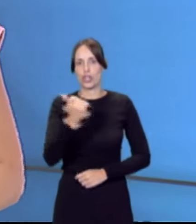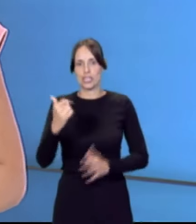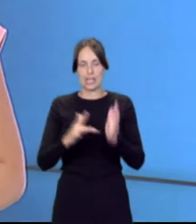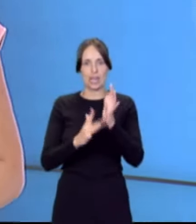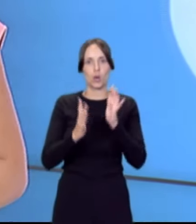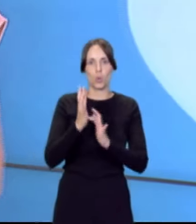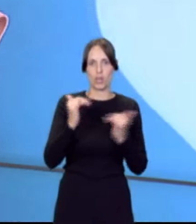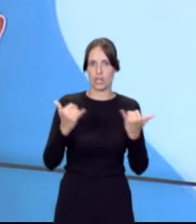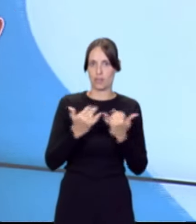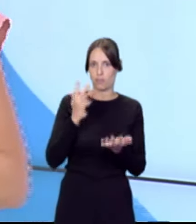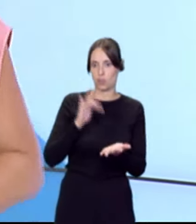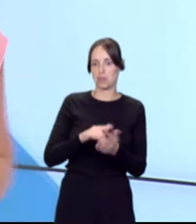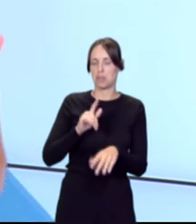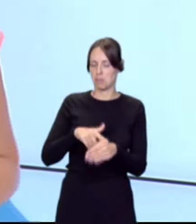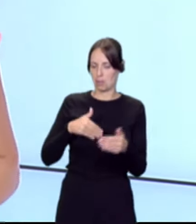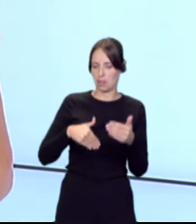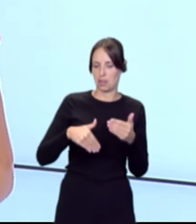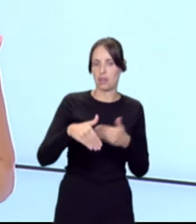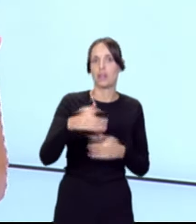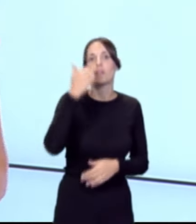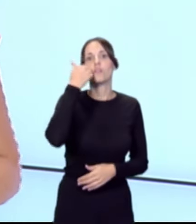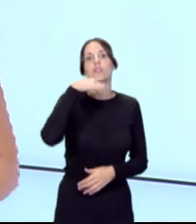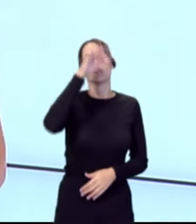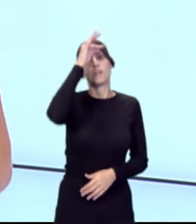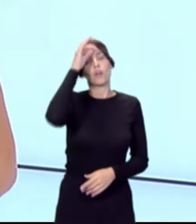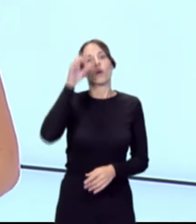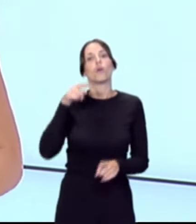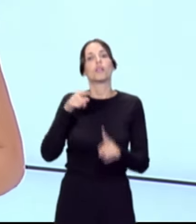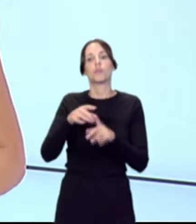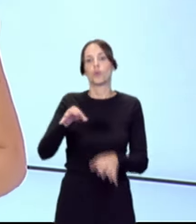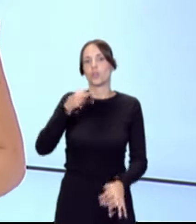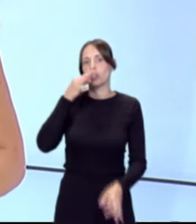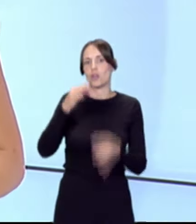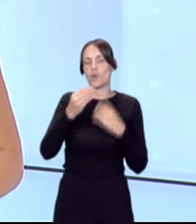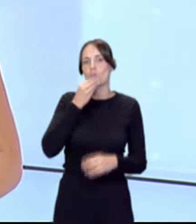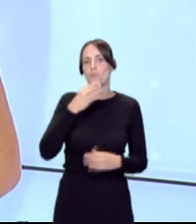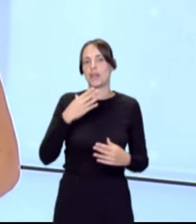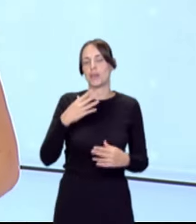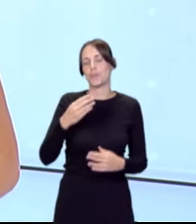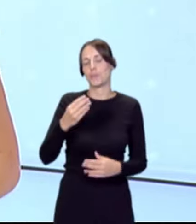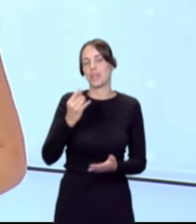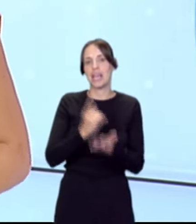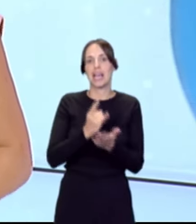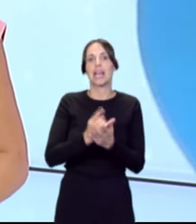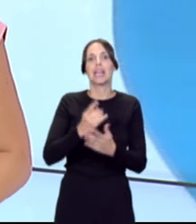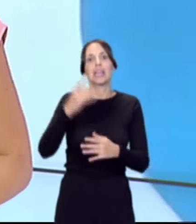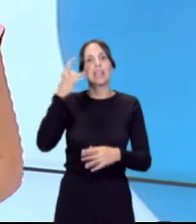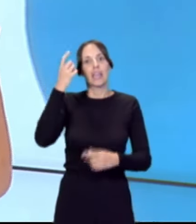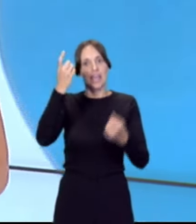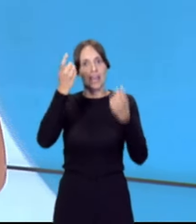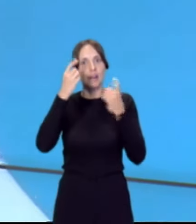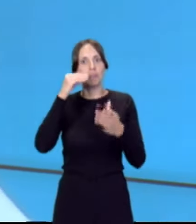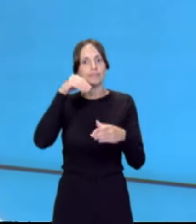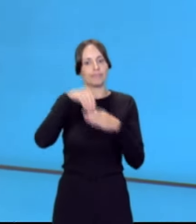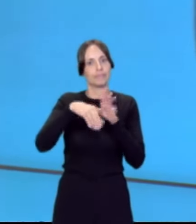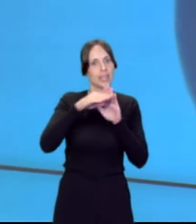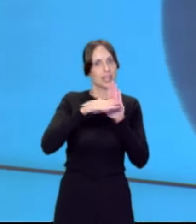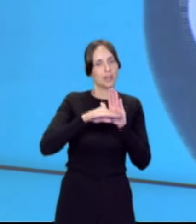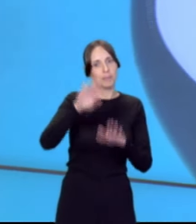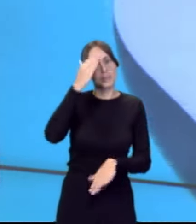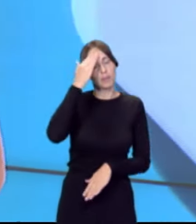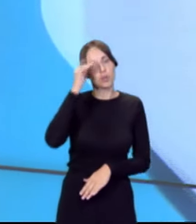tenemos tiempo hasta este fin de semana para degustar algunas de esas tapas que tienen la carne de cabra como ingrediente principal. Yurena Goya y Moisés Raya han